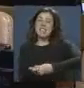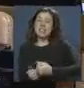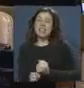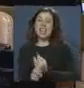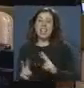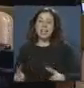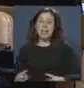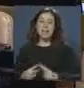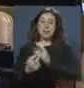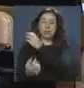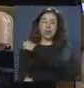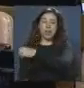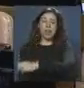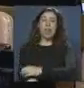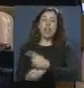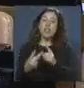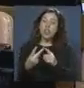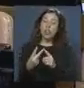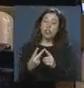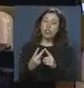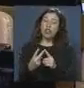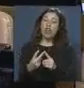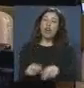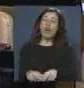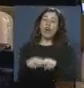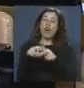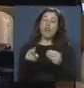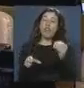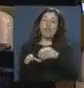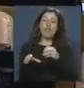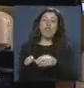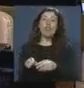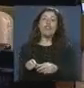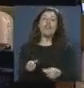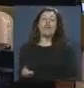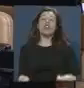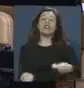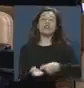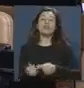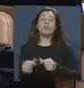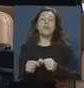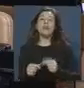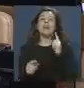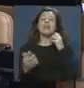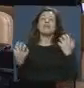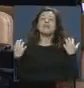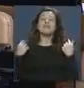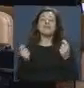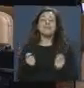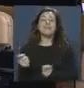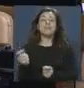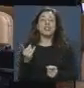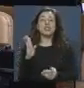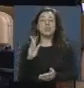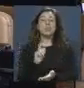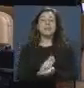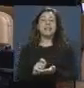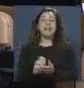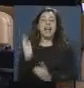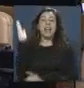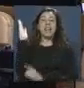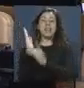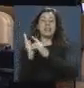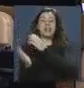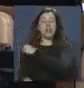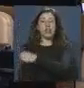en las regiones, y un fondo aún mayor, que es un subsidio de carácter transitorio que maneja la Subsecretaría de Desarrollo Regional. ¿Cuál